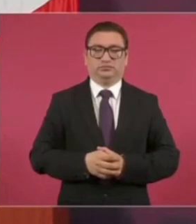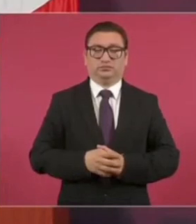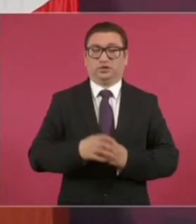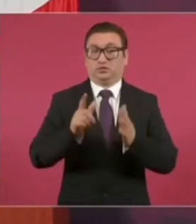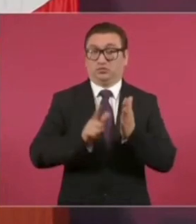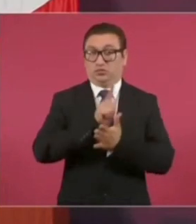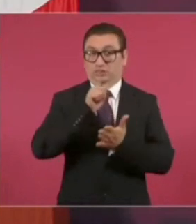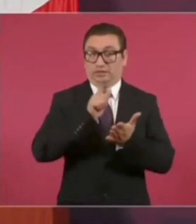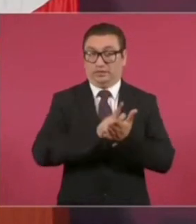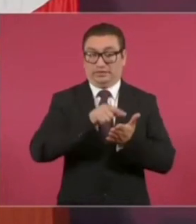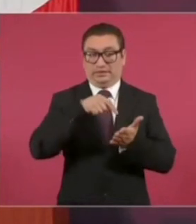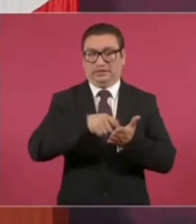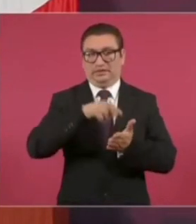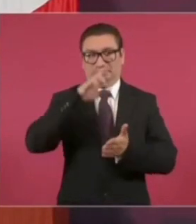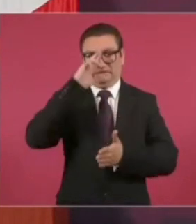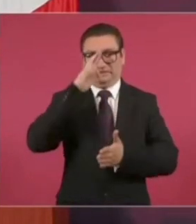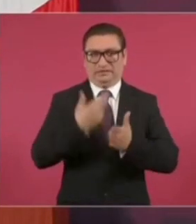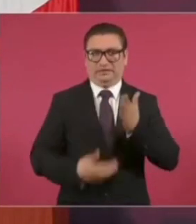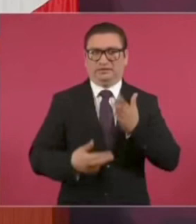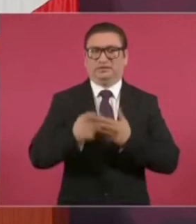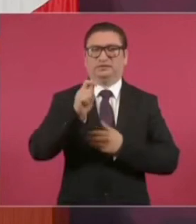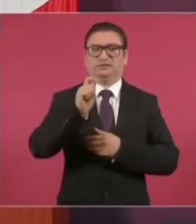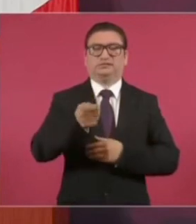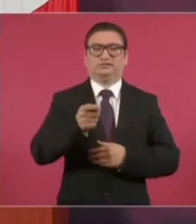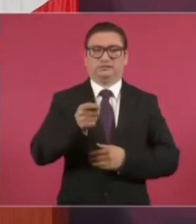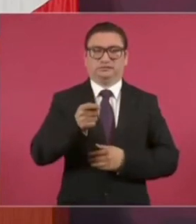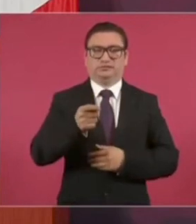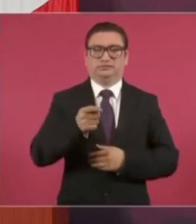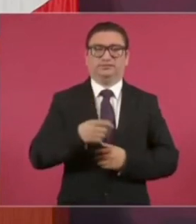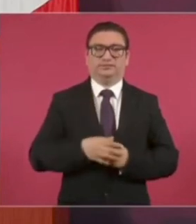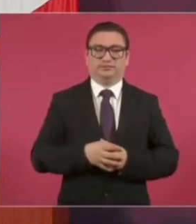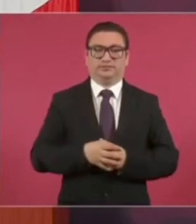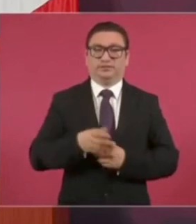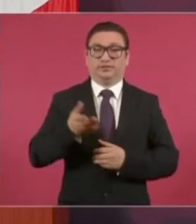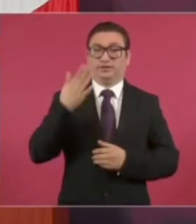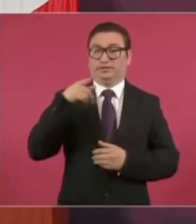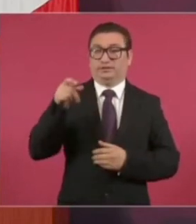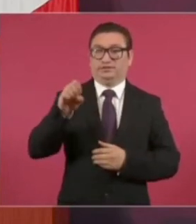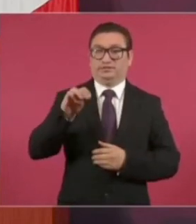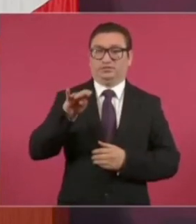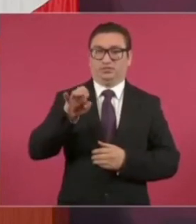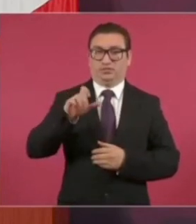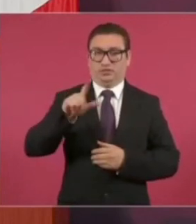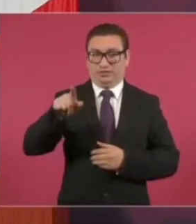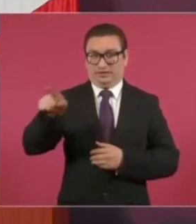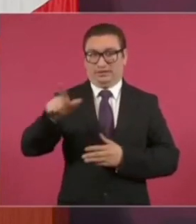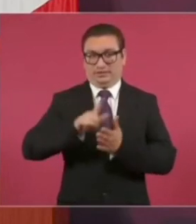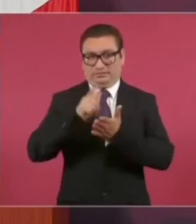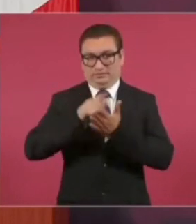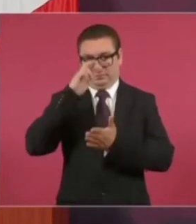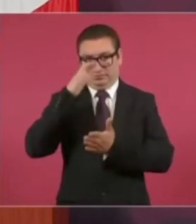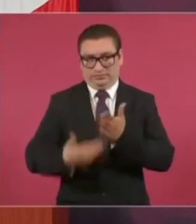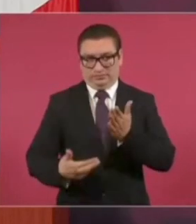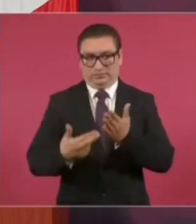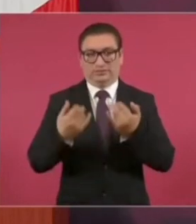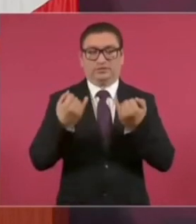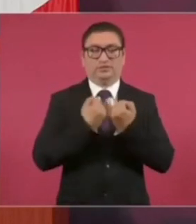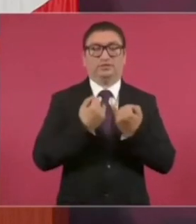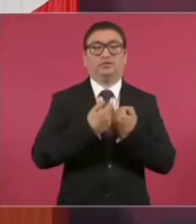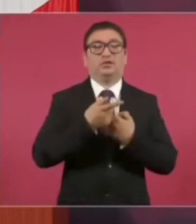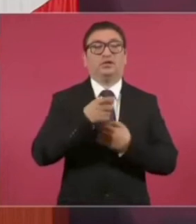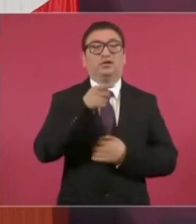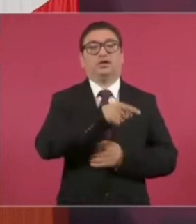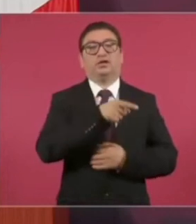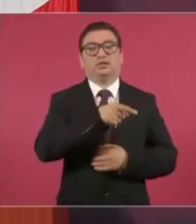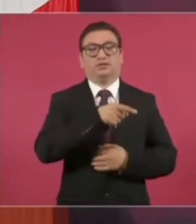o mejor dicho, que era ilegal lo de Samuel y que estaba bien